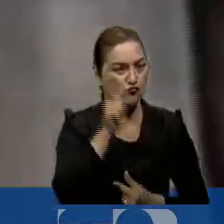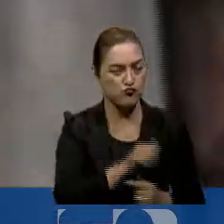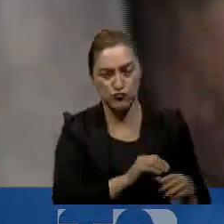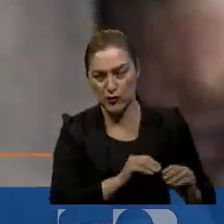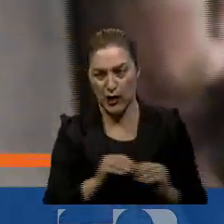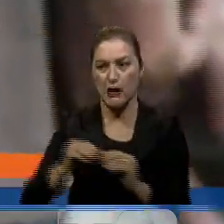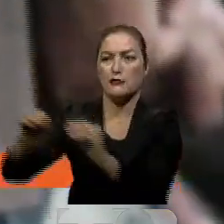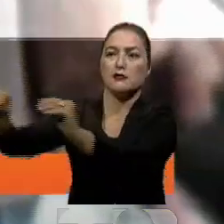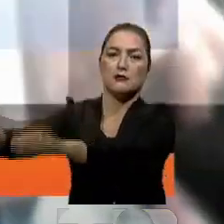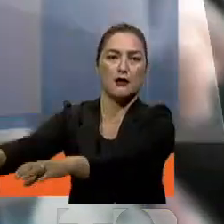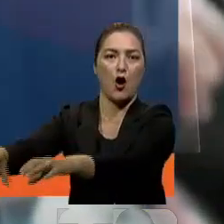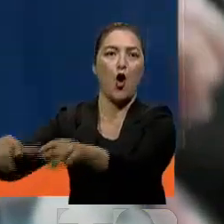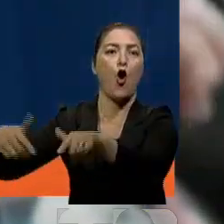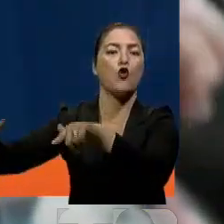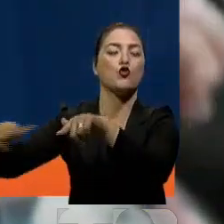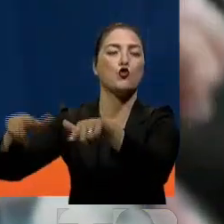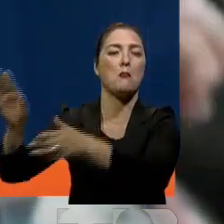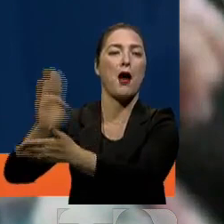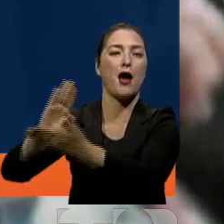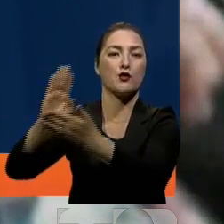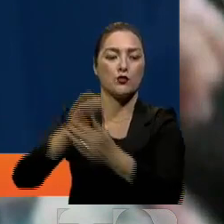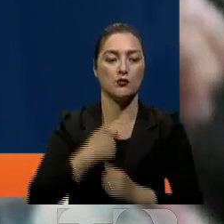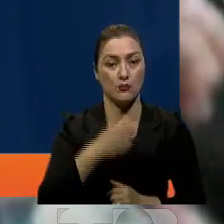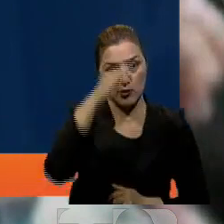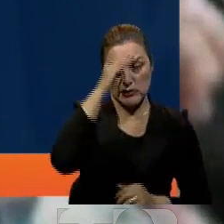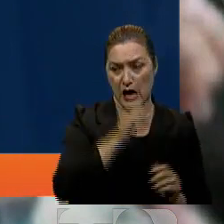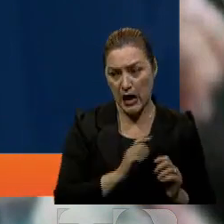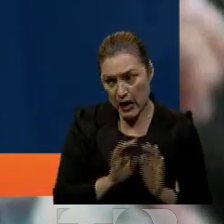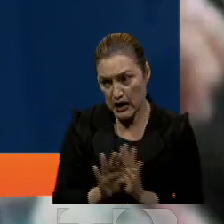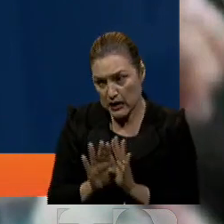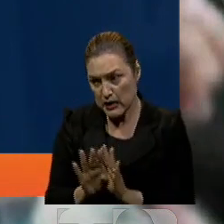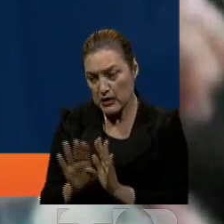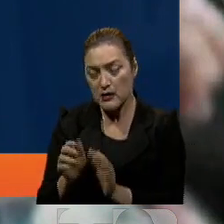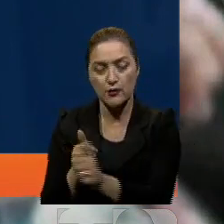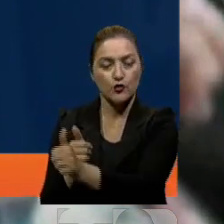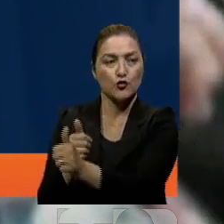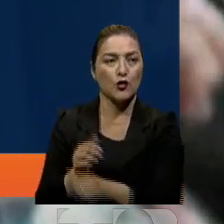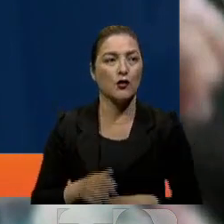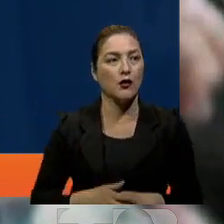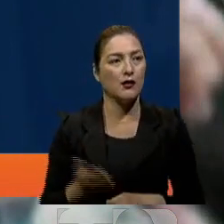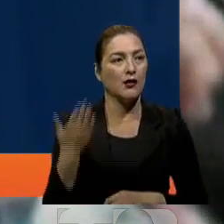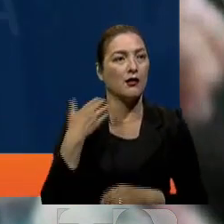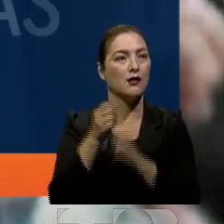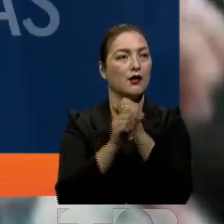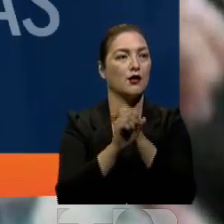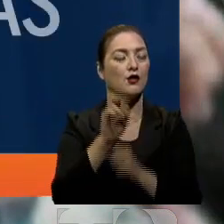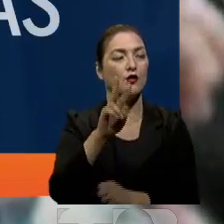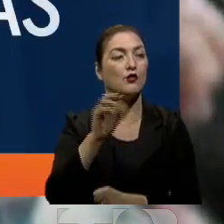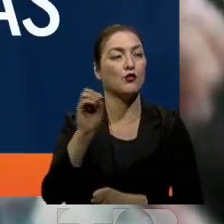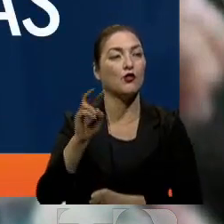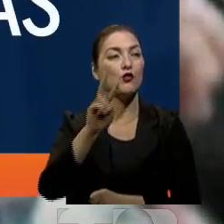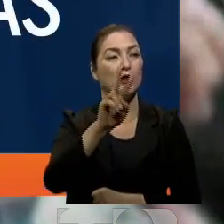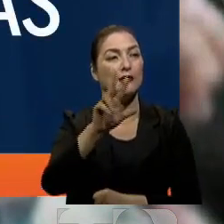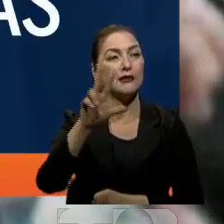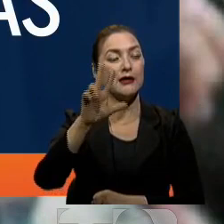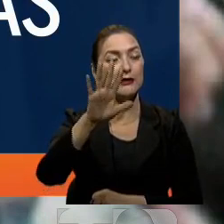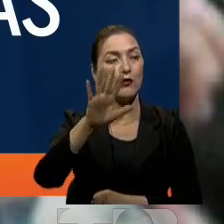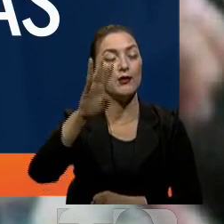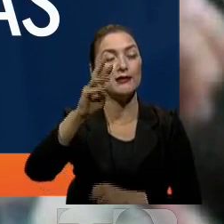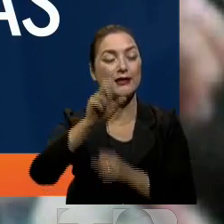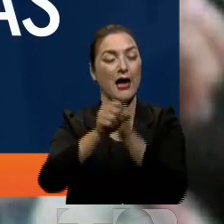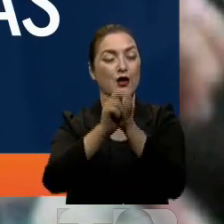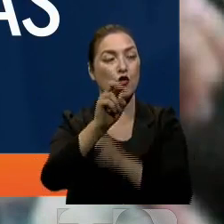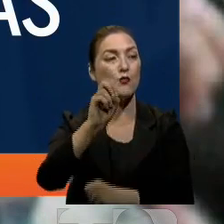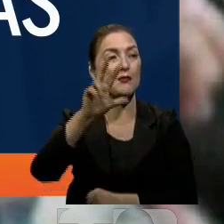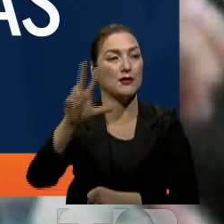lo que va del año, la policía realizó 23.556 operativos de control, en los que se ha detenido a 578